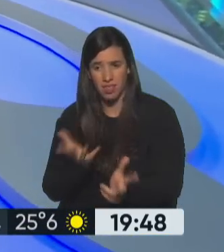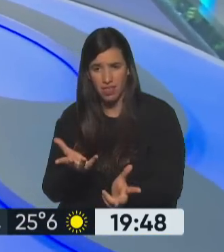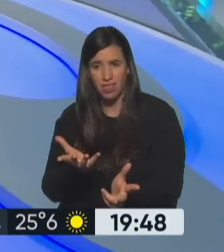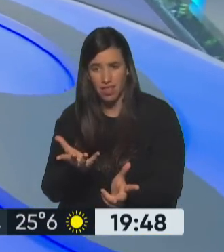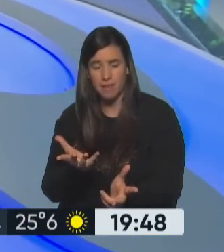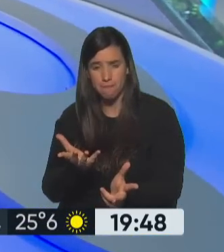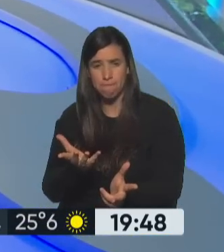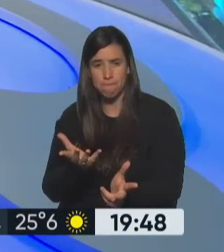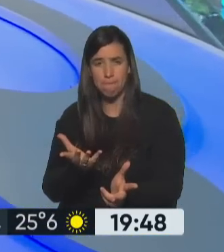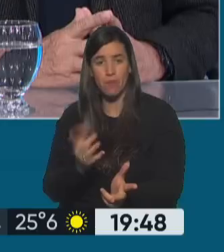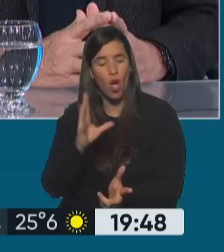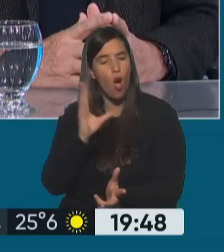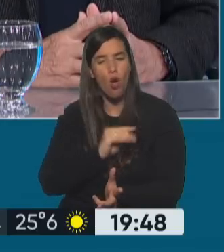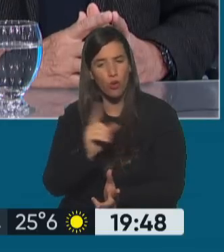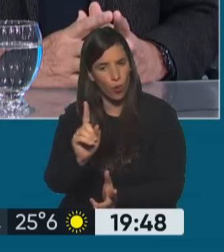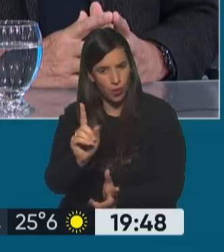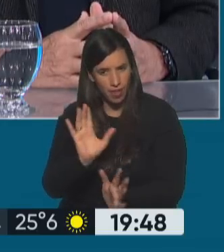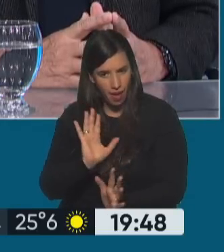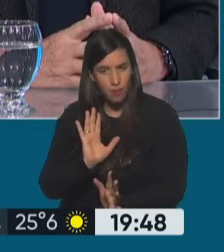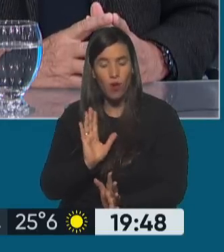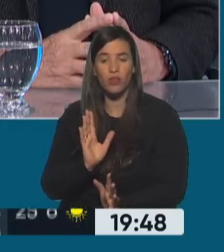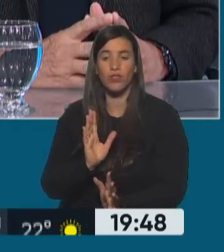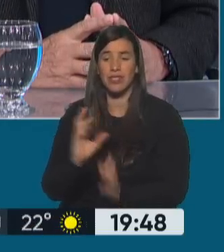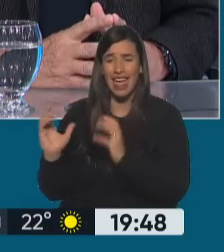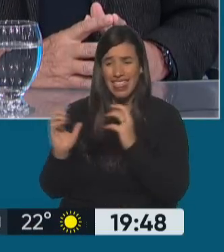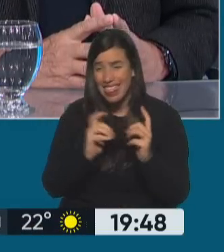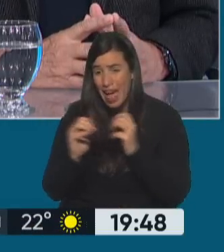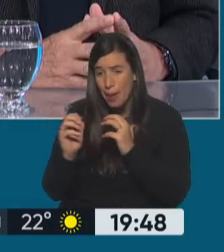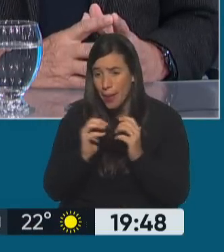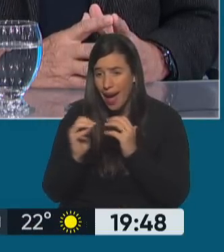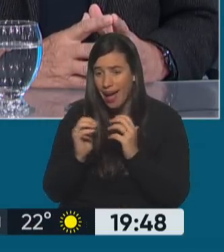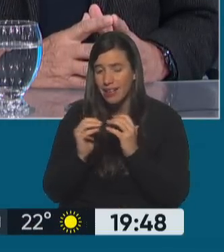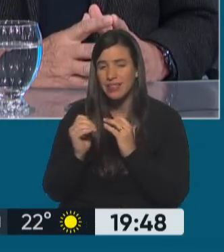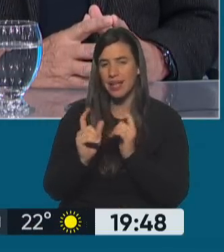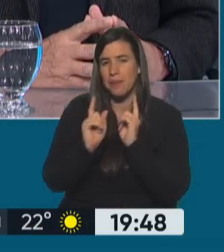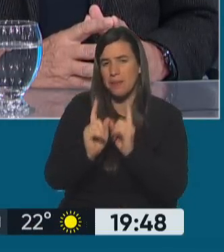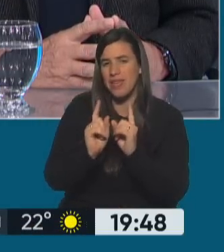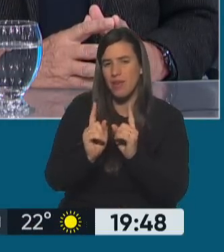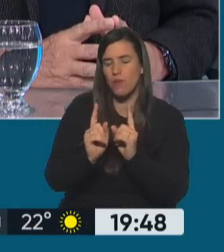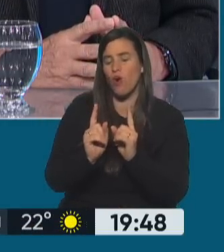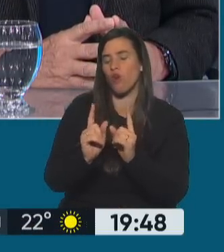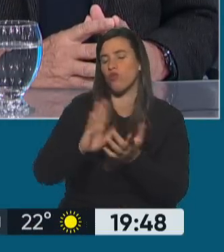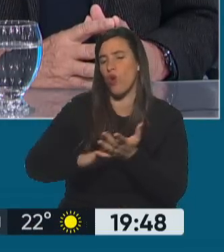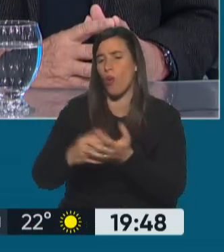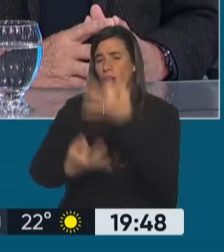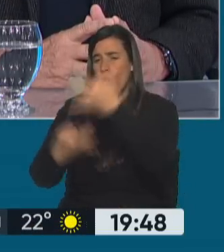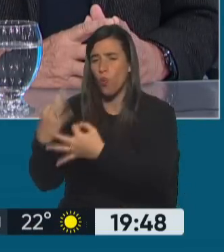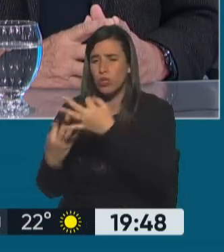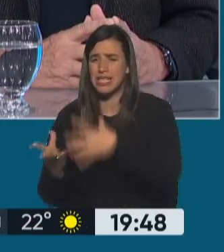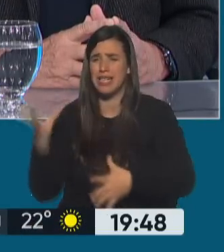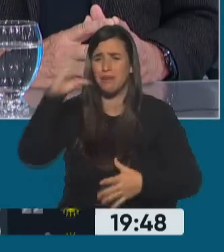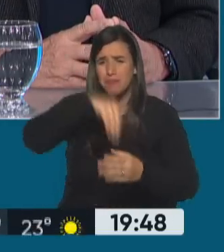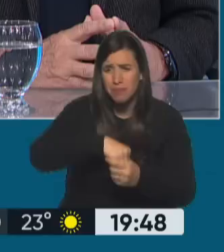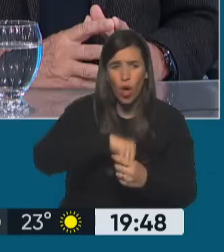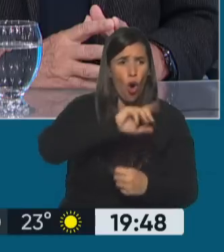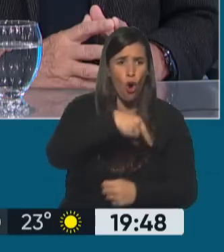que venimos también de un debate muy parecido en cuanto a la intromisión del Poder Judicial en los otros poderes, cuando